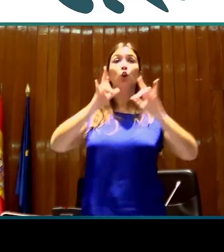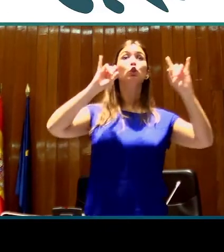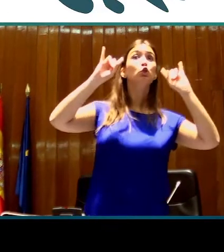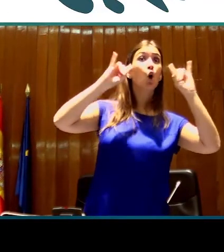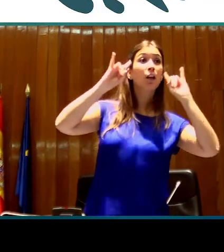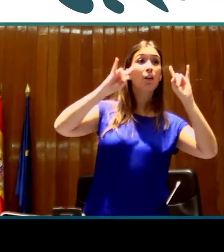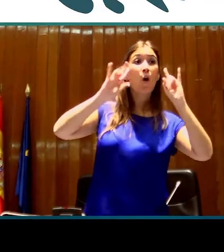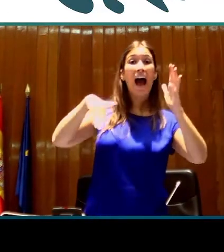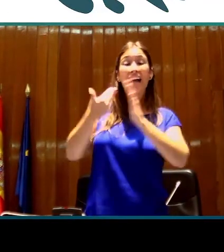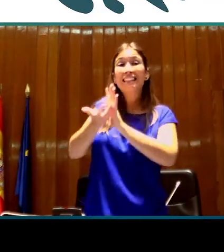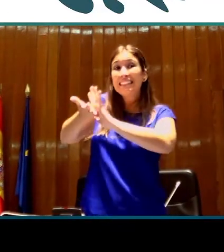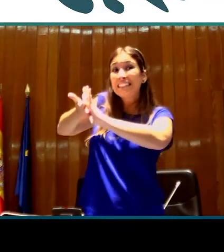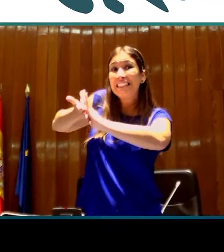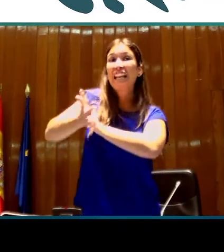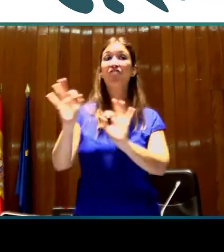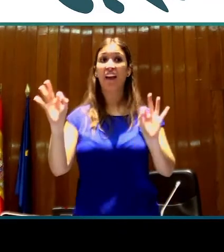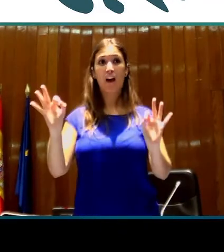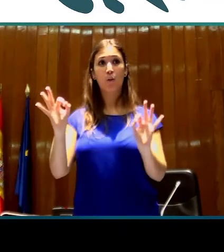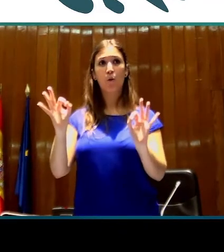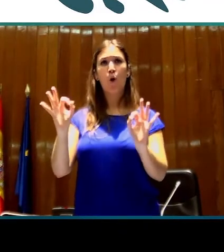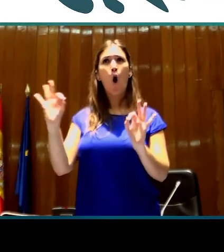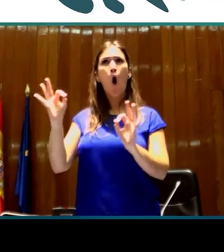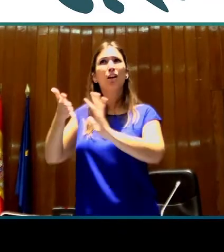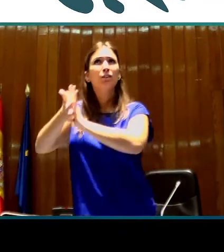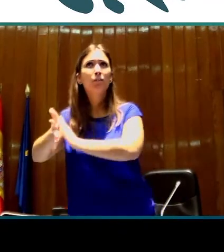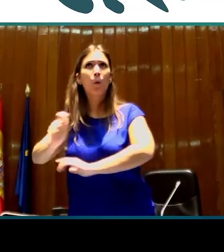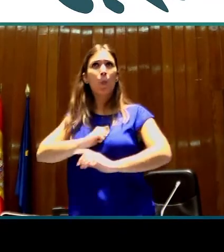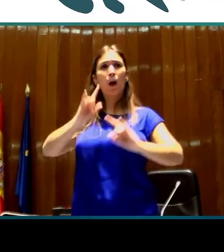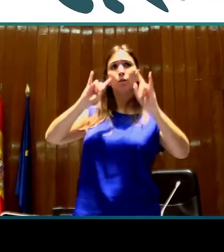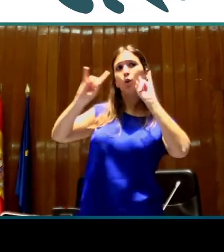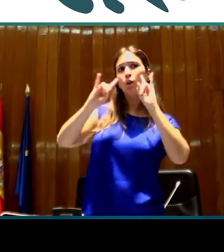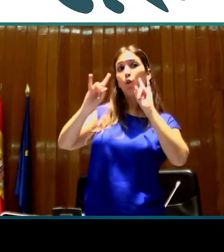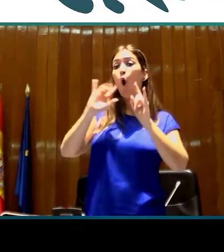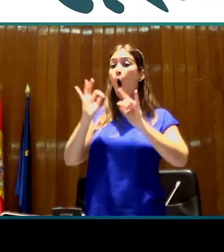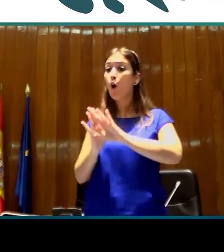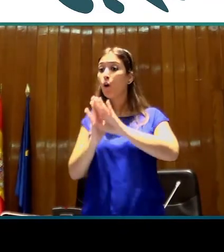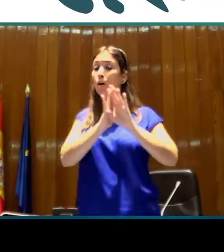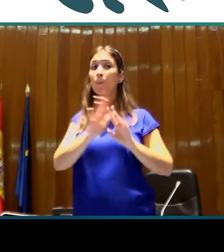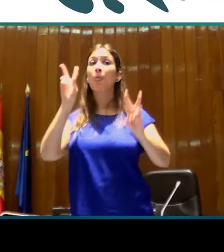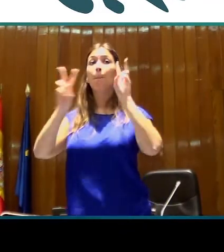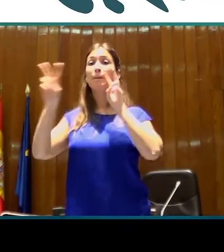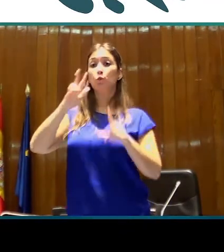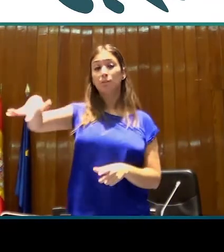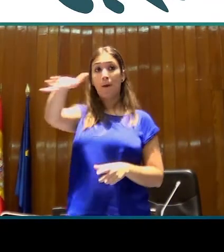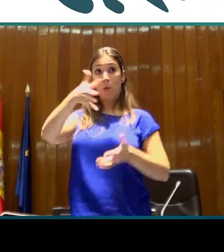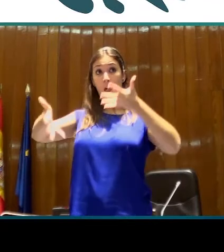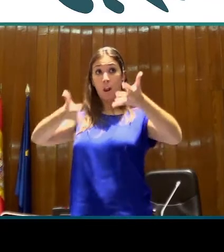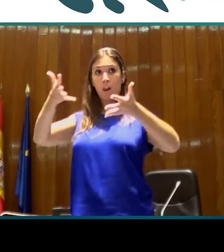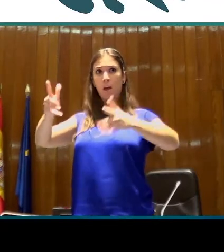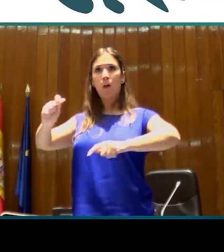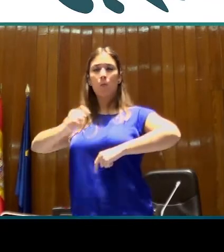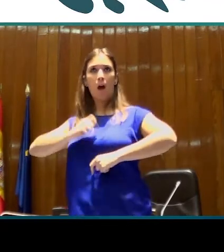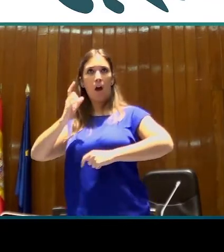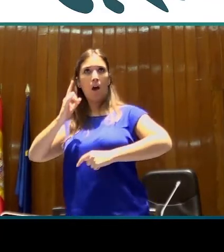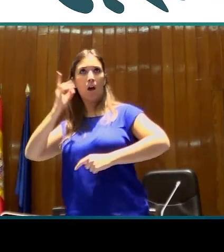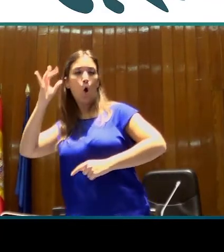sonido al significado, desde el significado al sonido, o desde un medio visoespacial al sonido, o